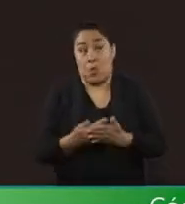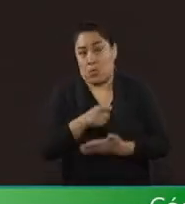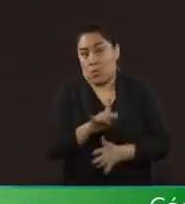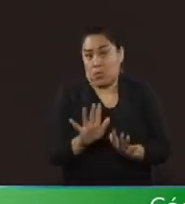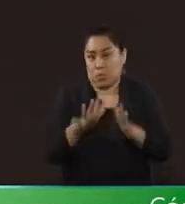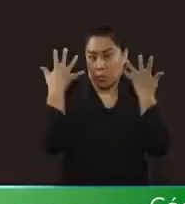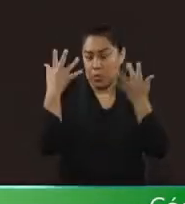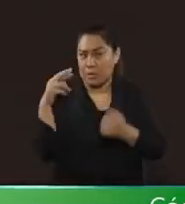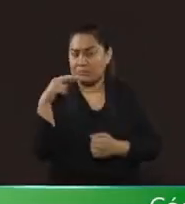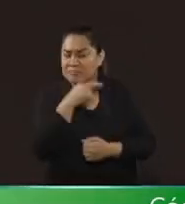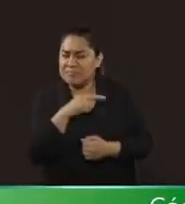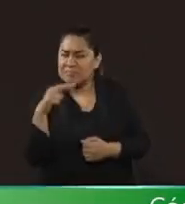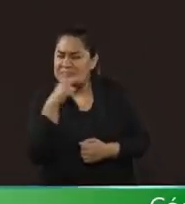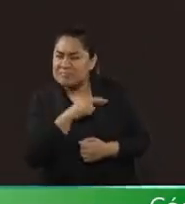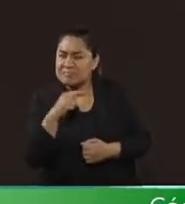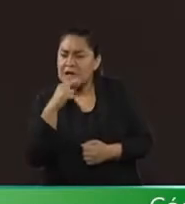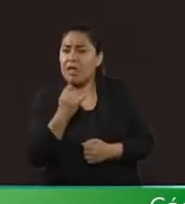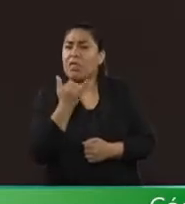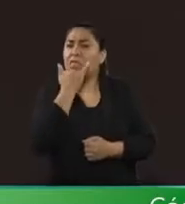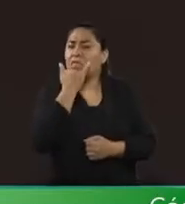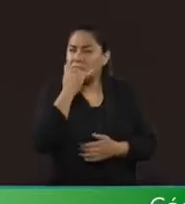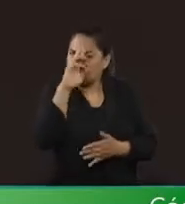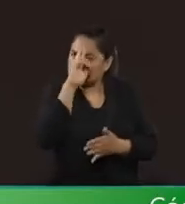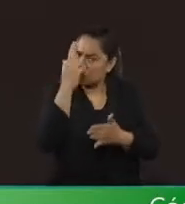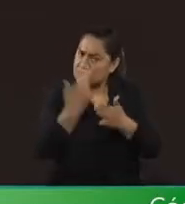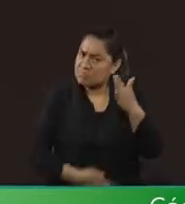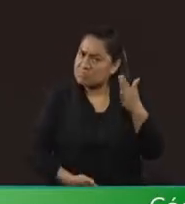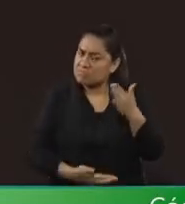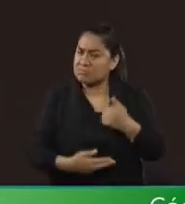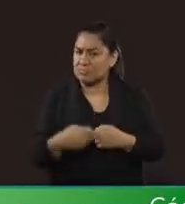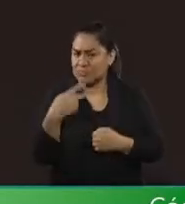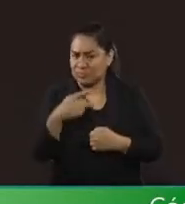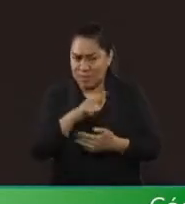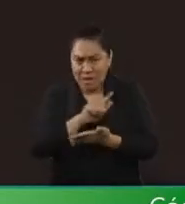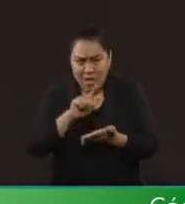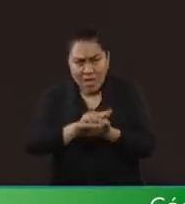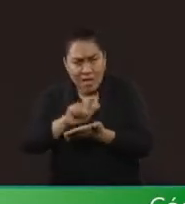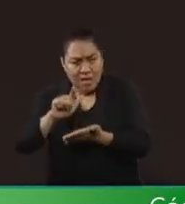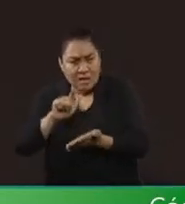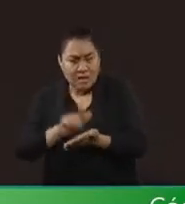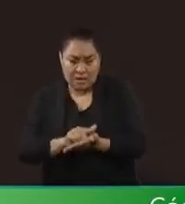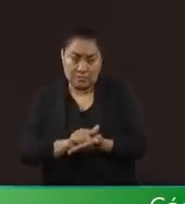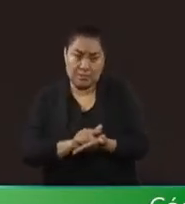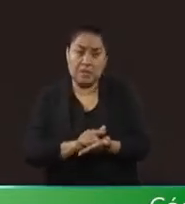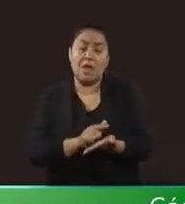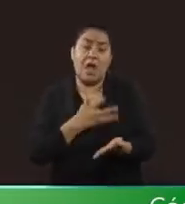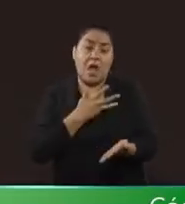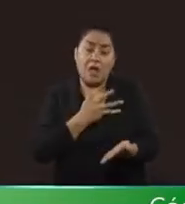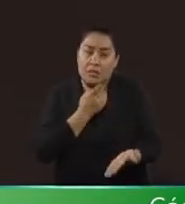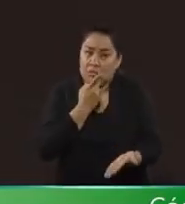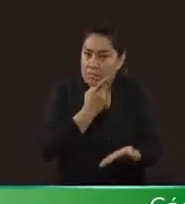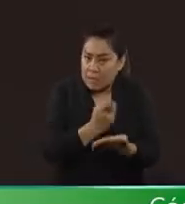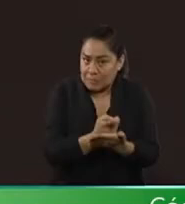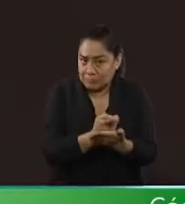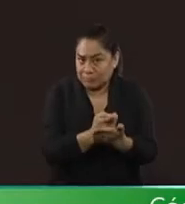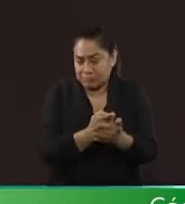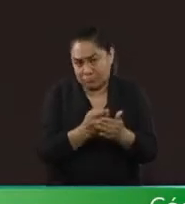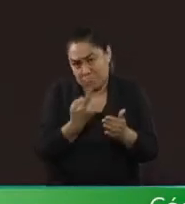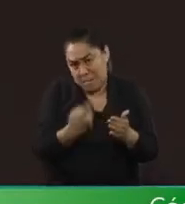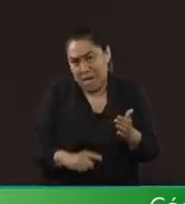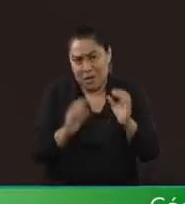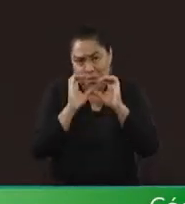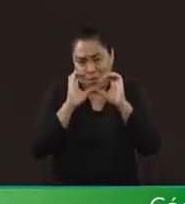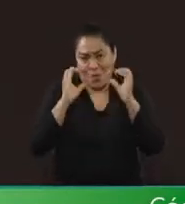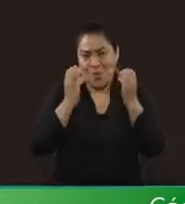ha sido tanta que se violentó el proceso legislativo en el que está basado y fundamentado este honorable